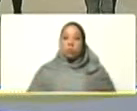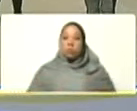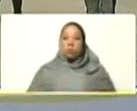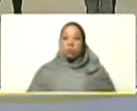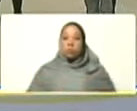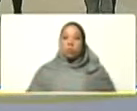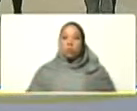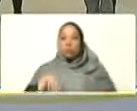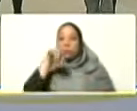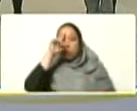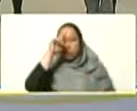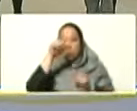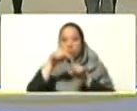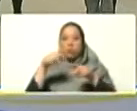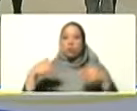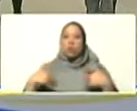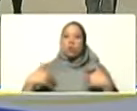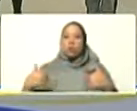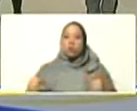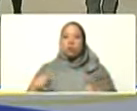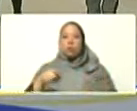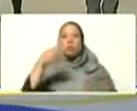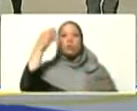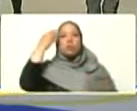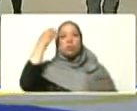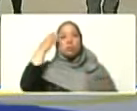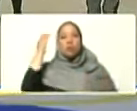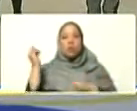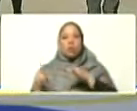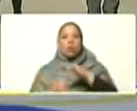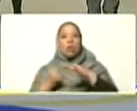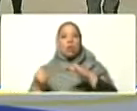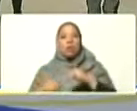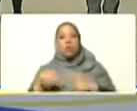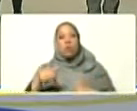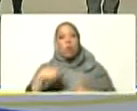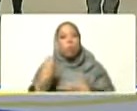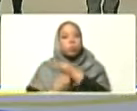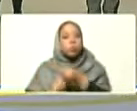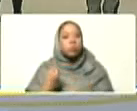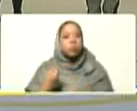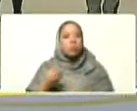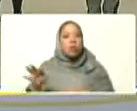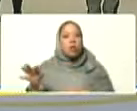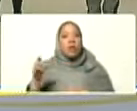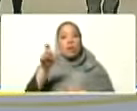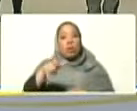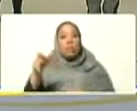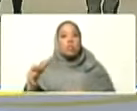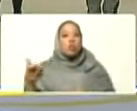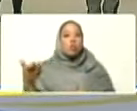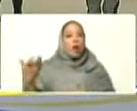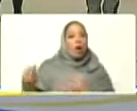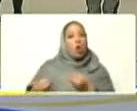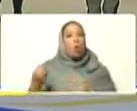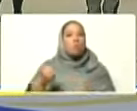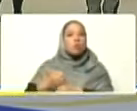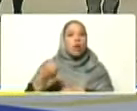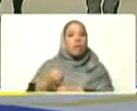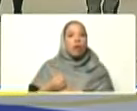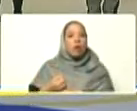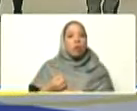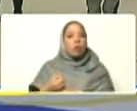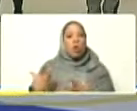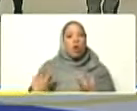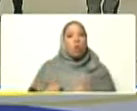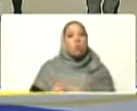la meta, ustedes saben, es 100% de instalaciones de salud operativas, funcionales, con su médico allí.